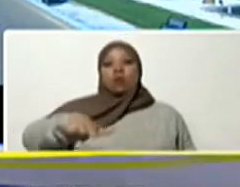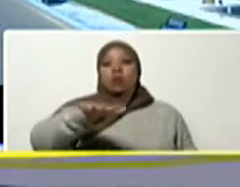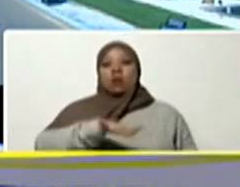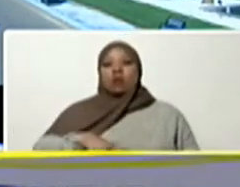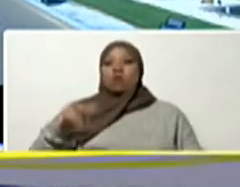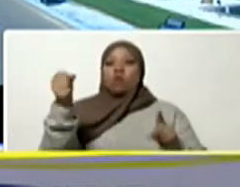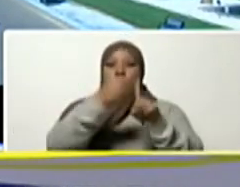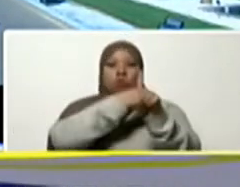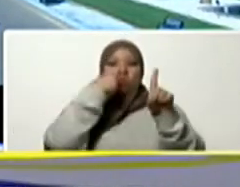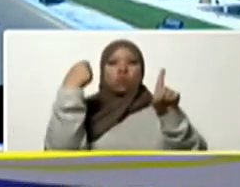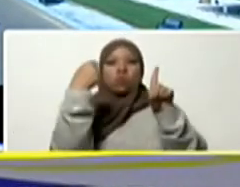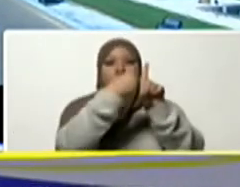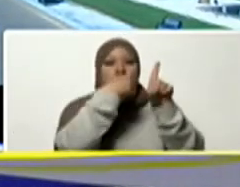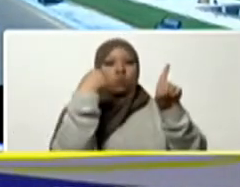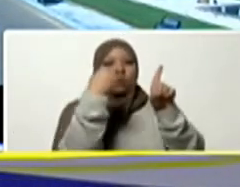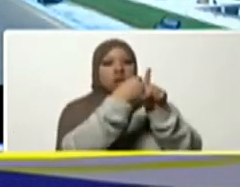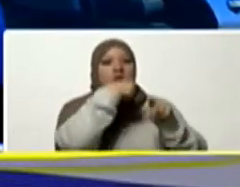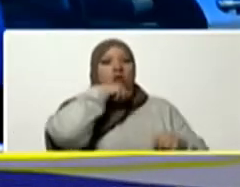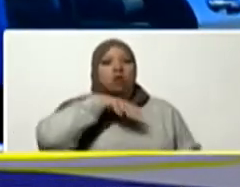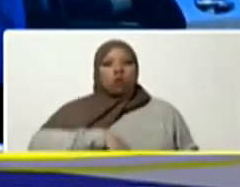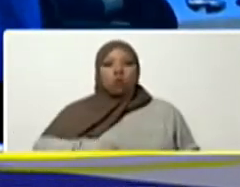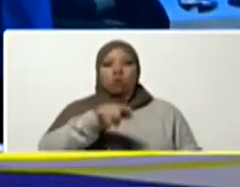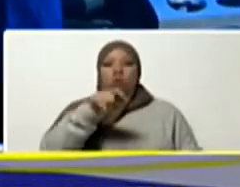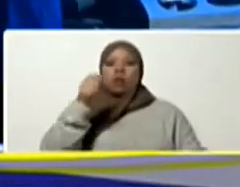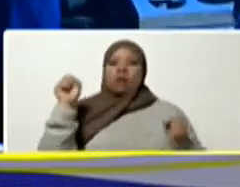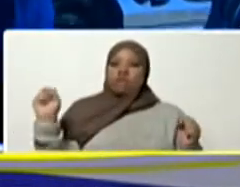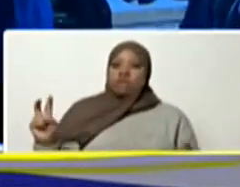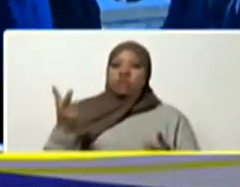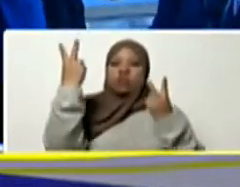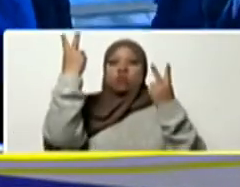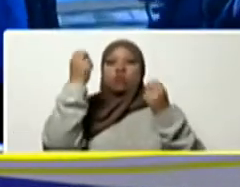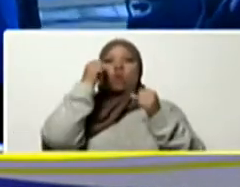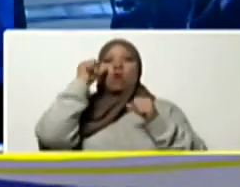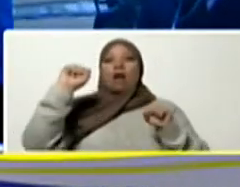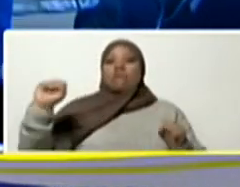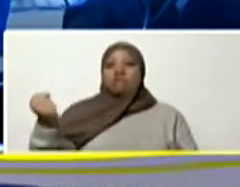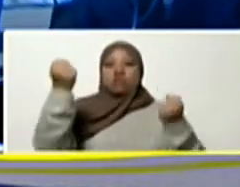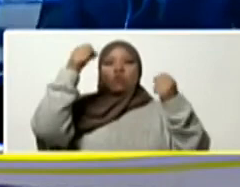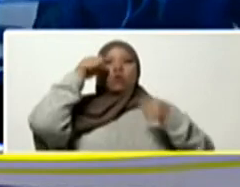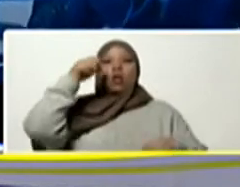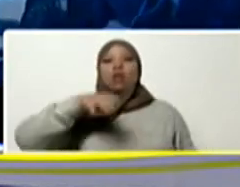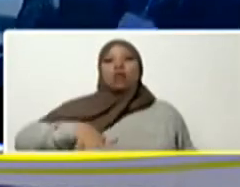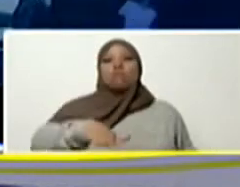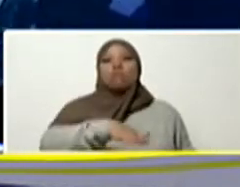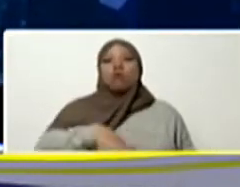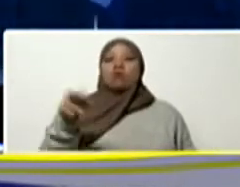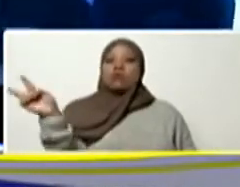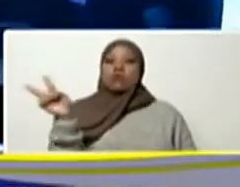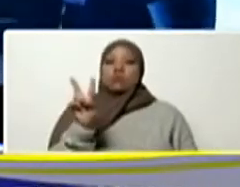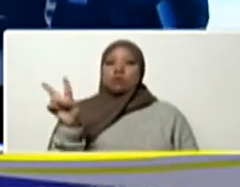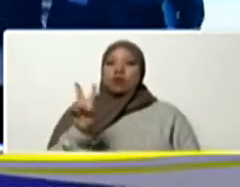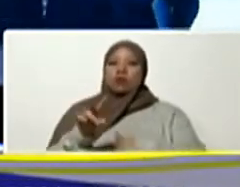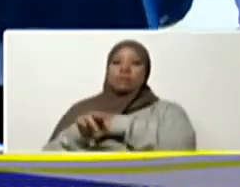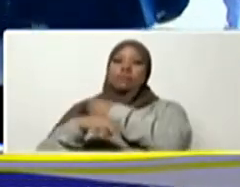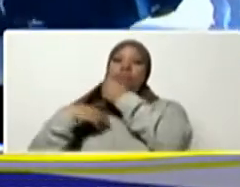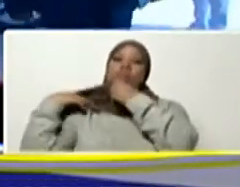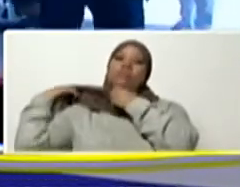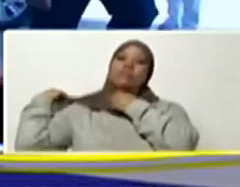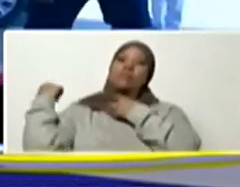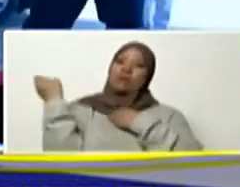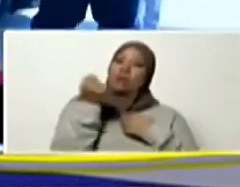la lucha y por las victorias del pueblo venezolano. Bellísima